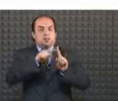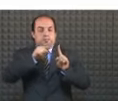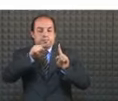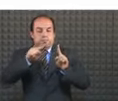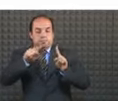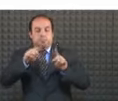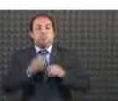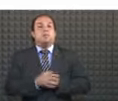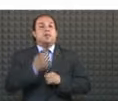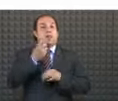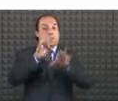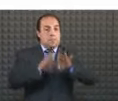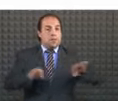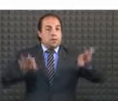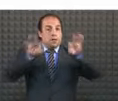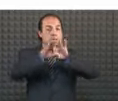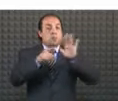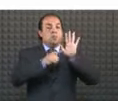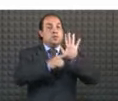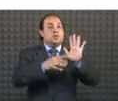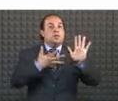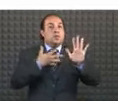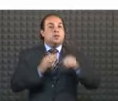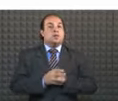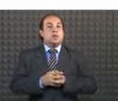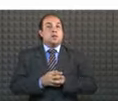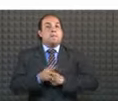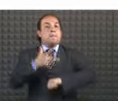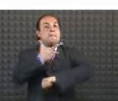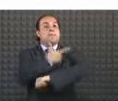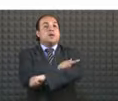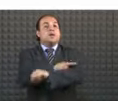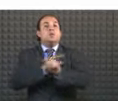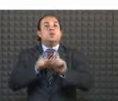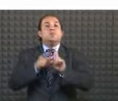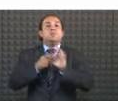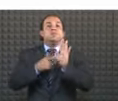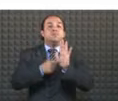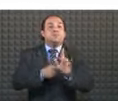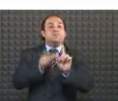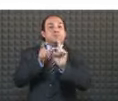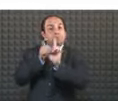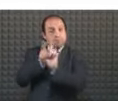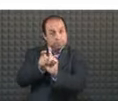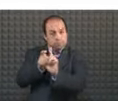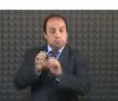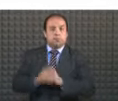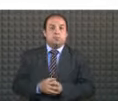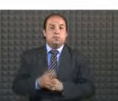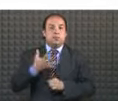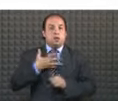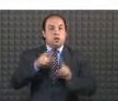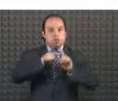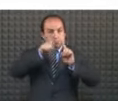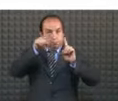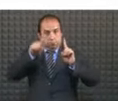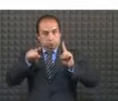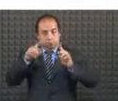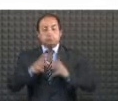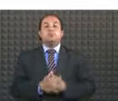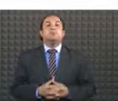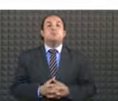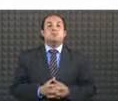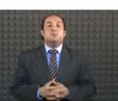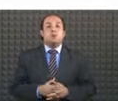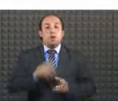que muestra, pues es que están teniendo efecto las vacunas. Eso es lo que muestra esta reducción en la tendencia.